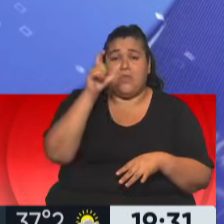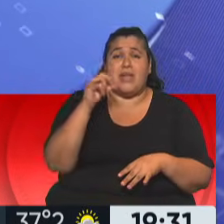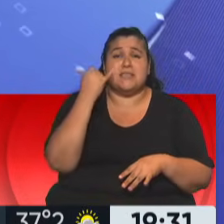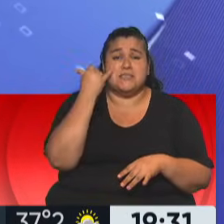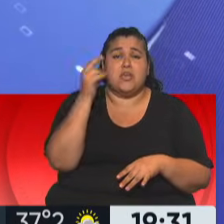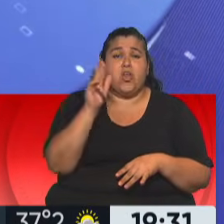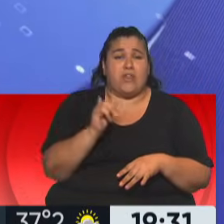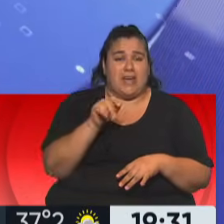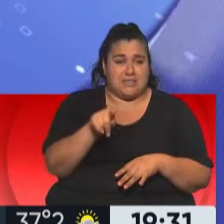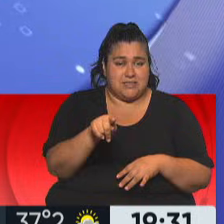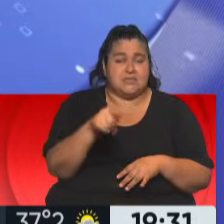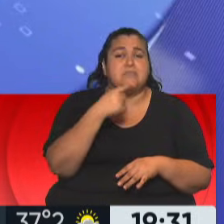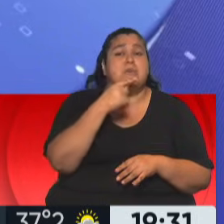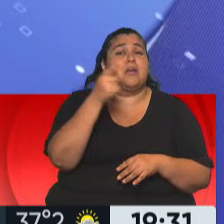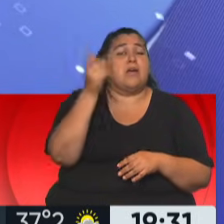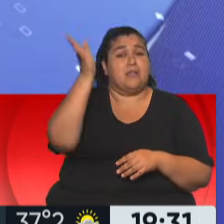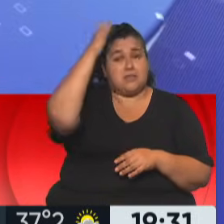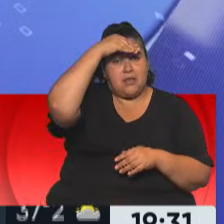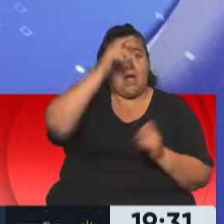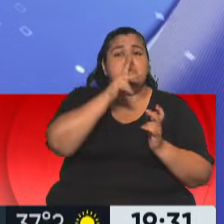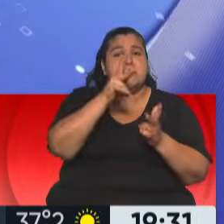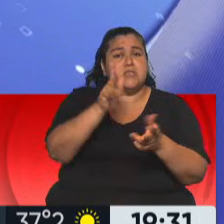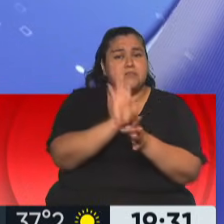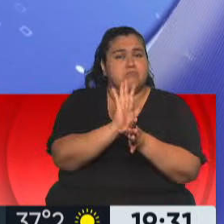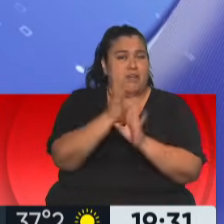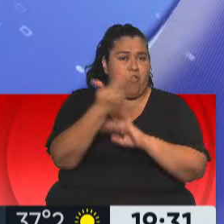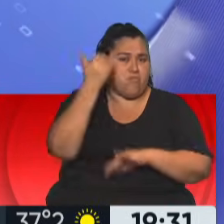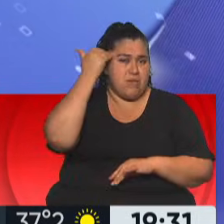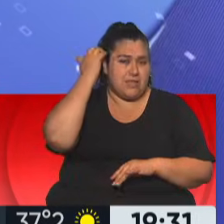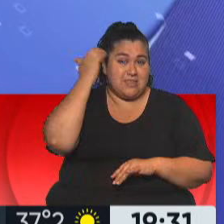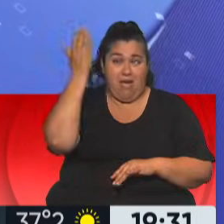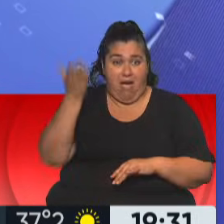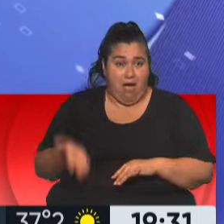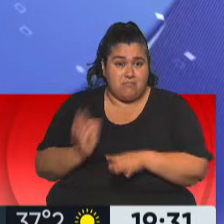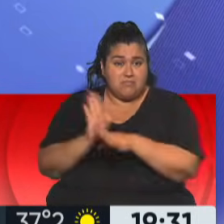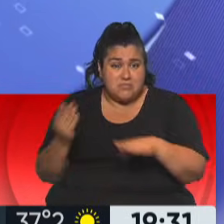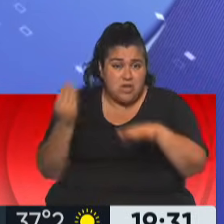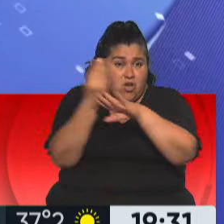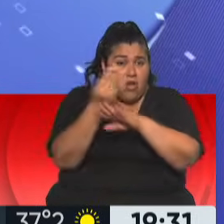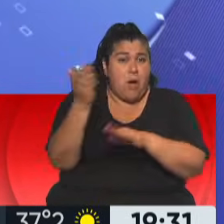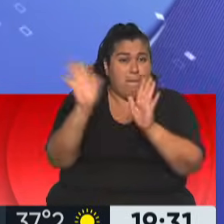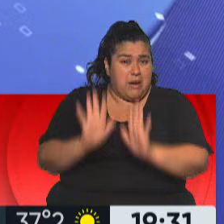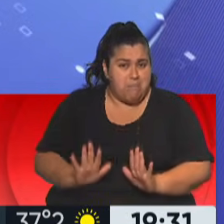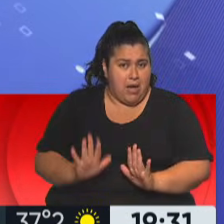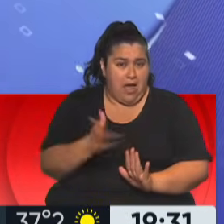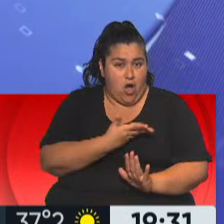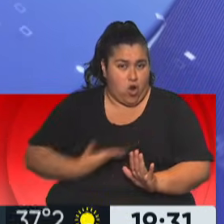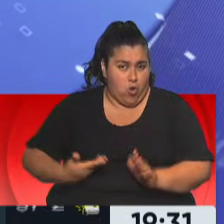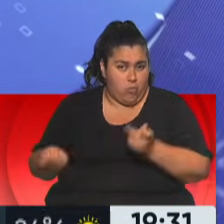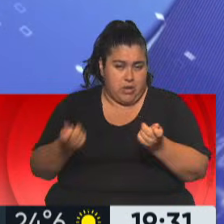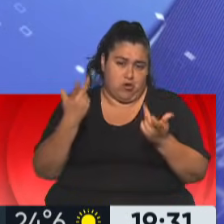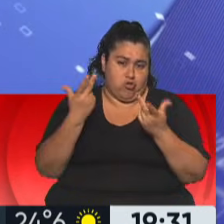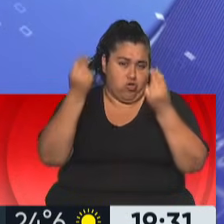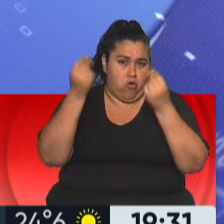cuando Trump dio a entender que María Corina Machado no estaba lista para gobernar. Claro. De hecho, bueno, lo que plantearon es que están fuera